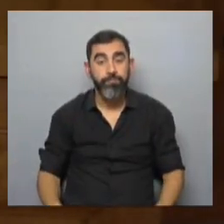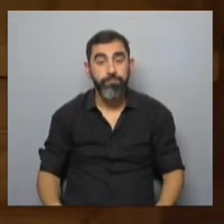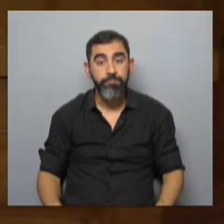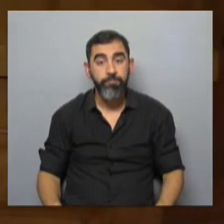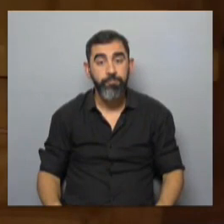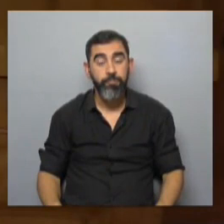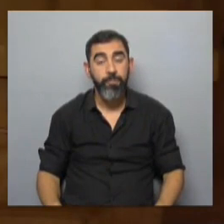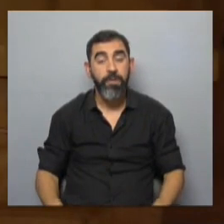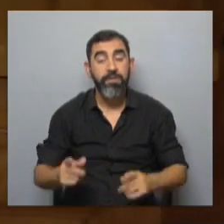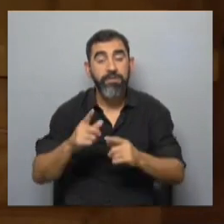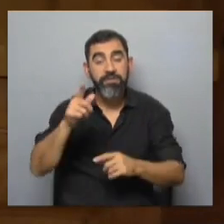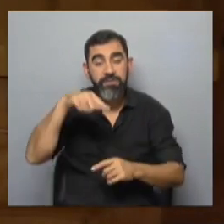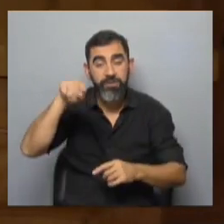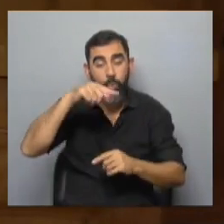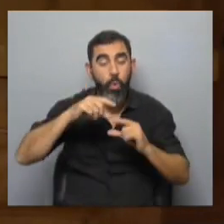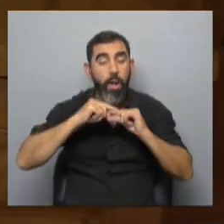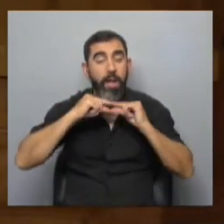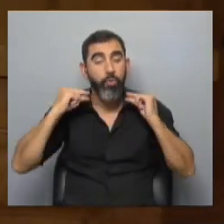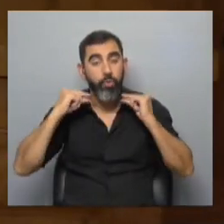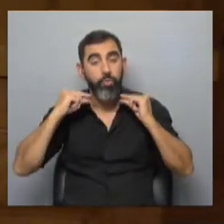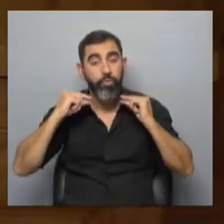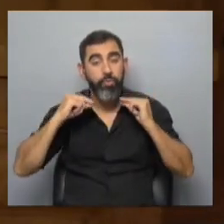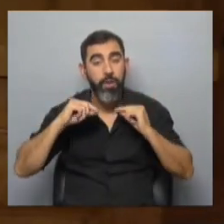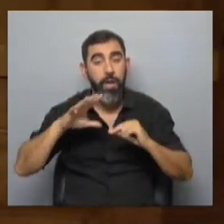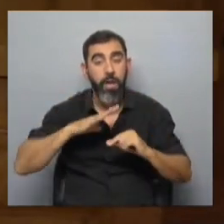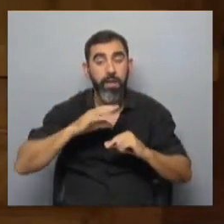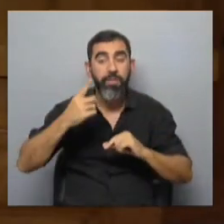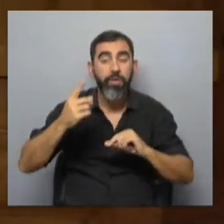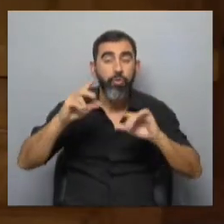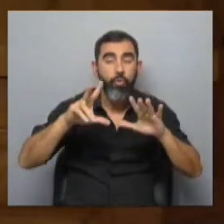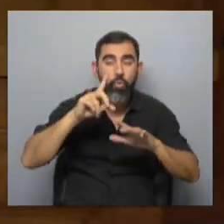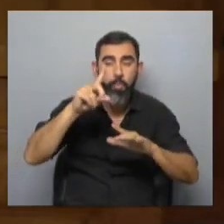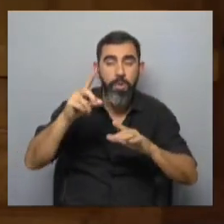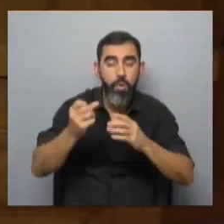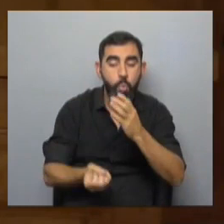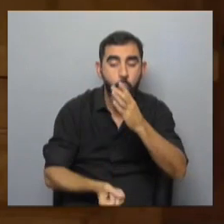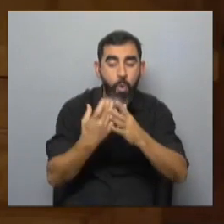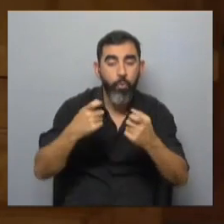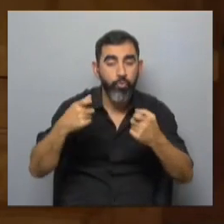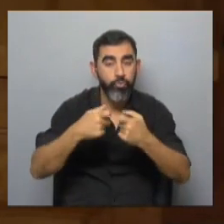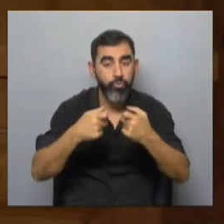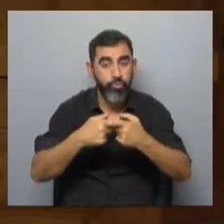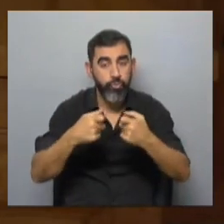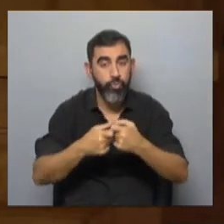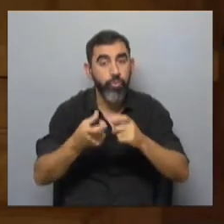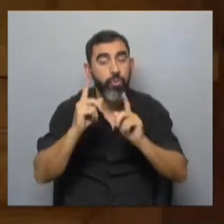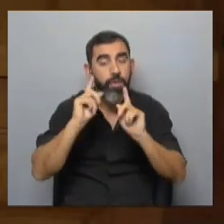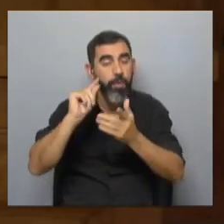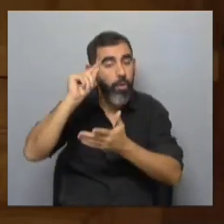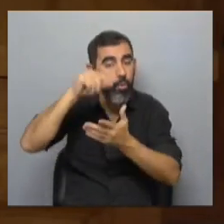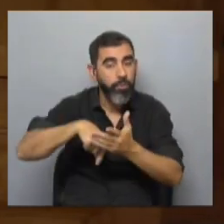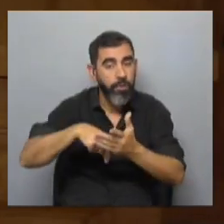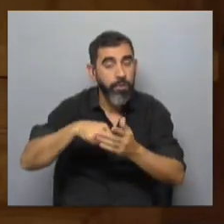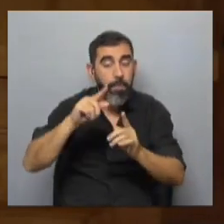de Galicia, el Círculo Católico, perdón, debí decir, tomó esto cerca de 18.000 socios y por tanto debe tomar